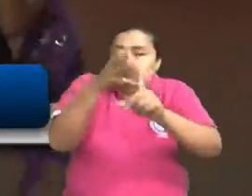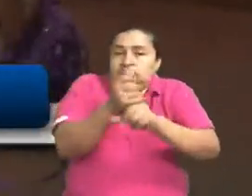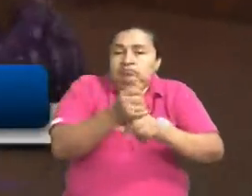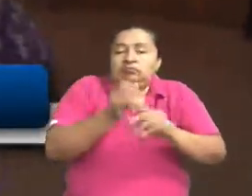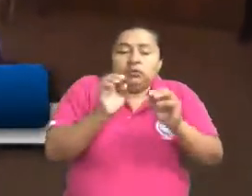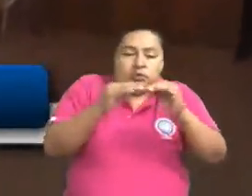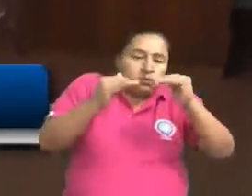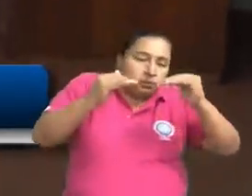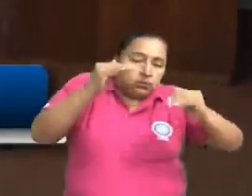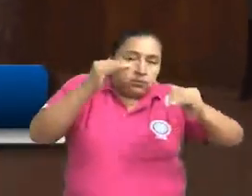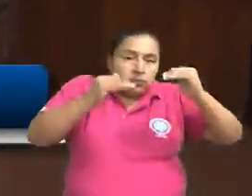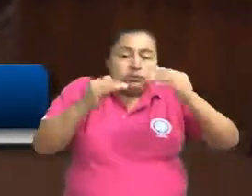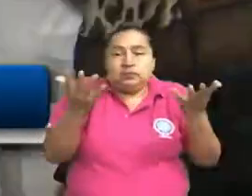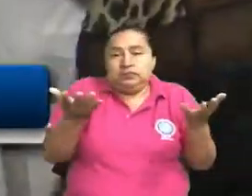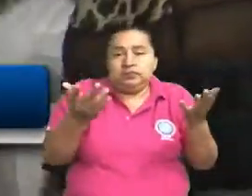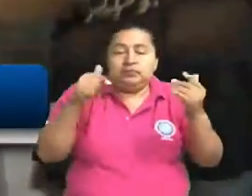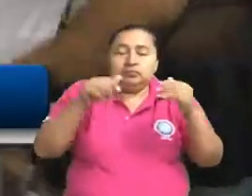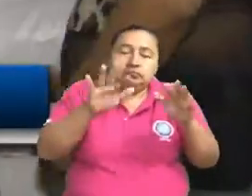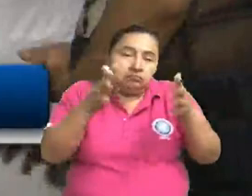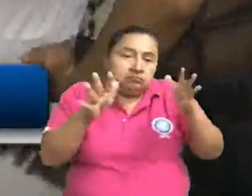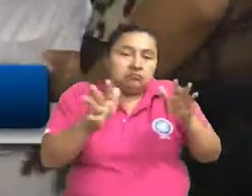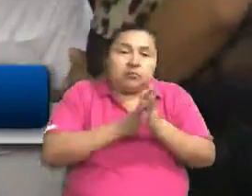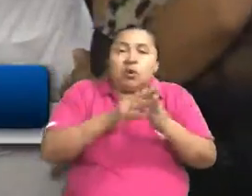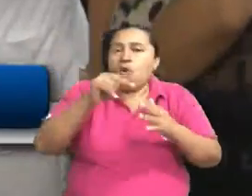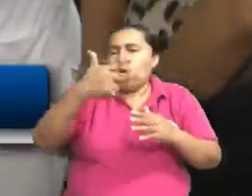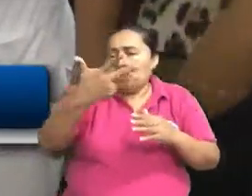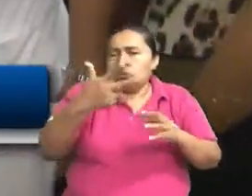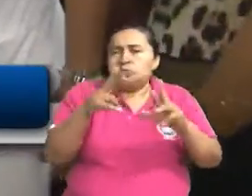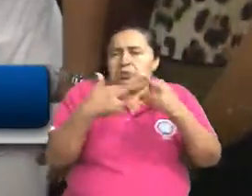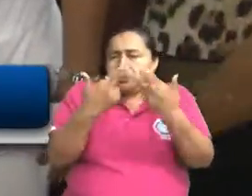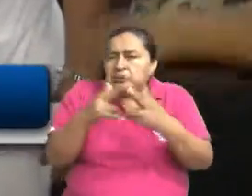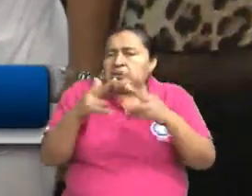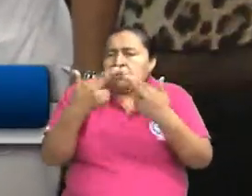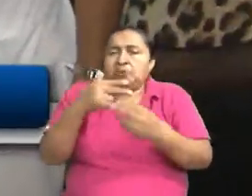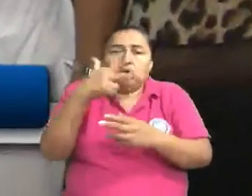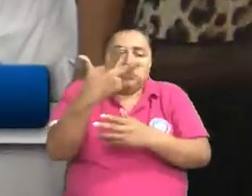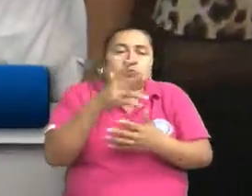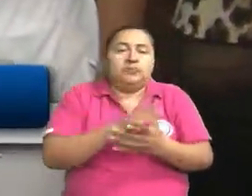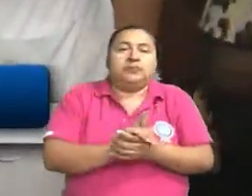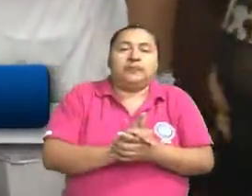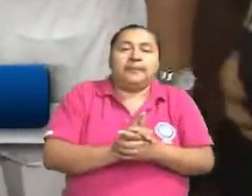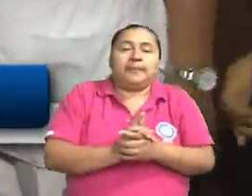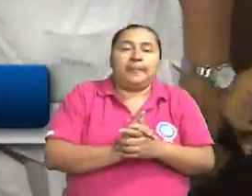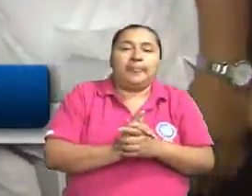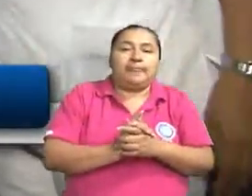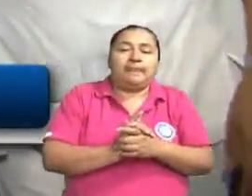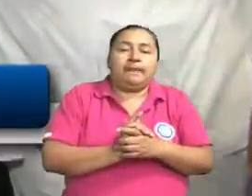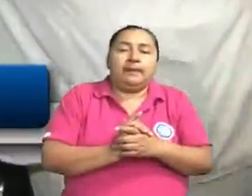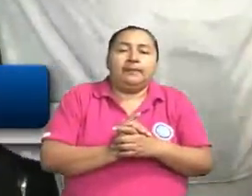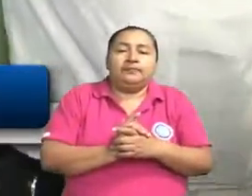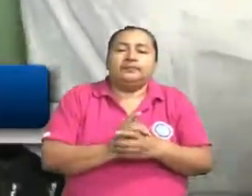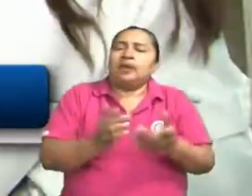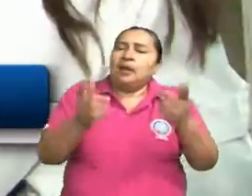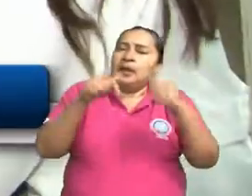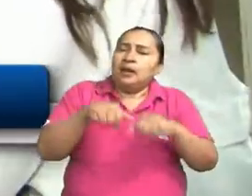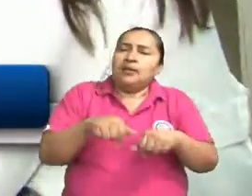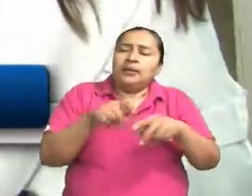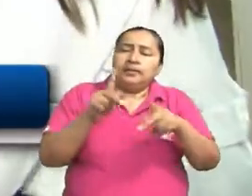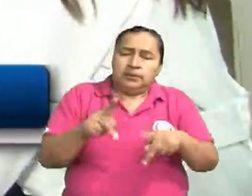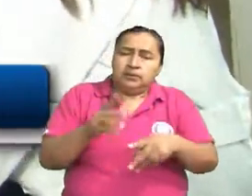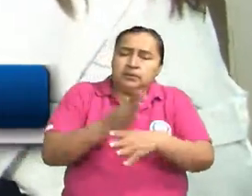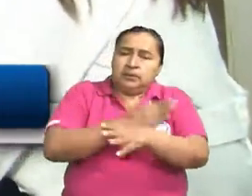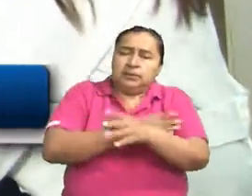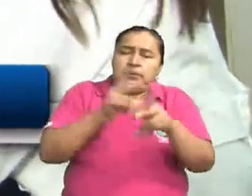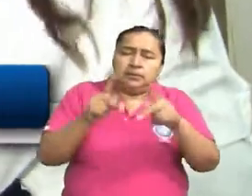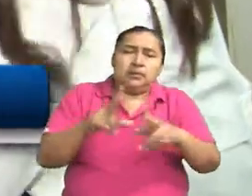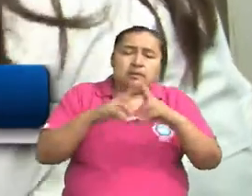un equilibrio. Se cita como mínimo son 8 sesiones. Ya, ahora, antes los nicaragüenses tenían el problema esto